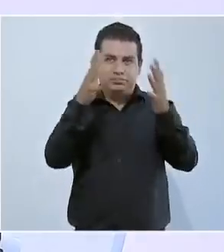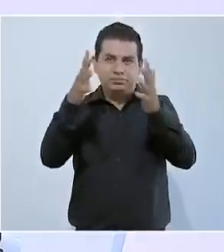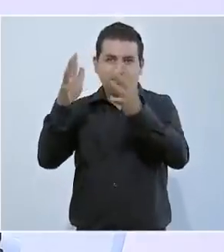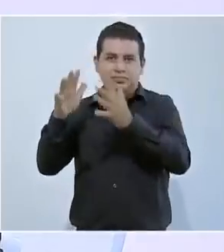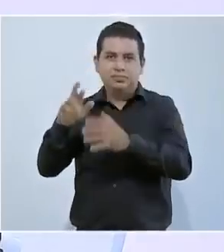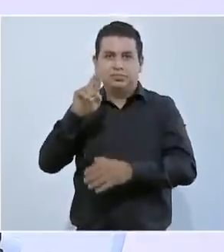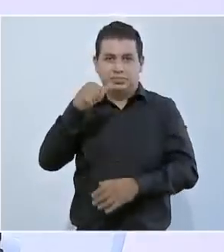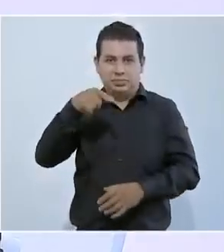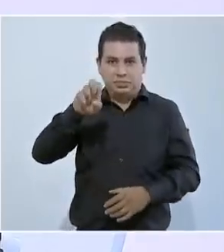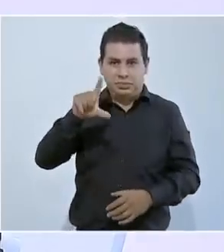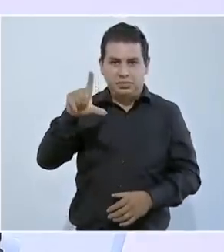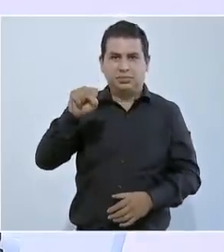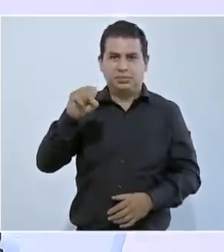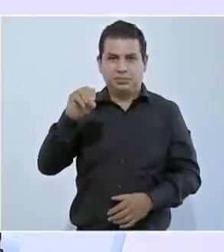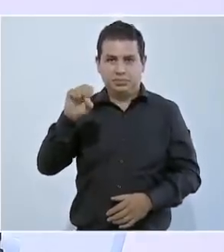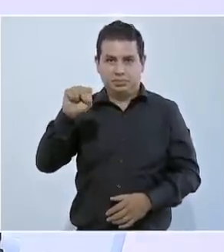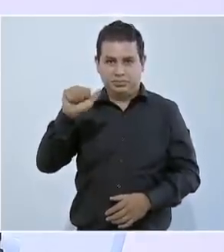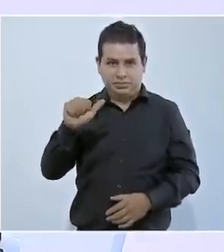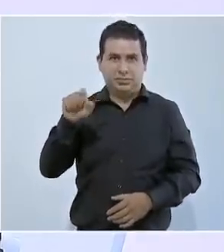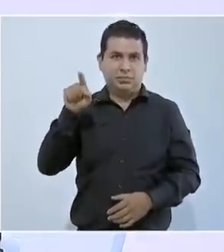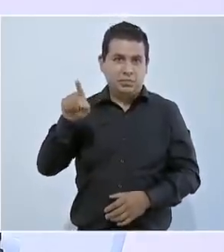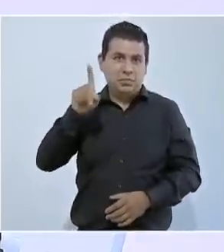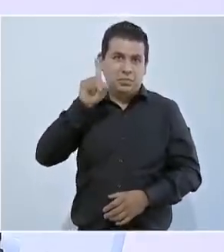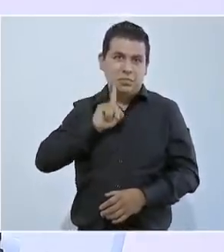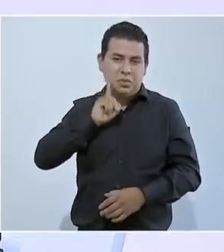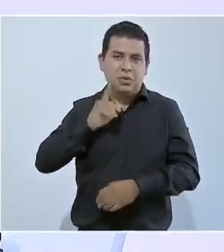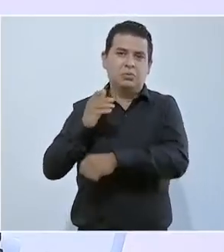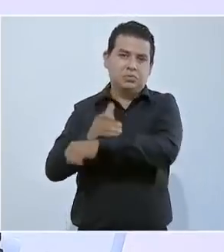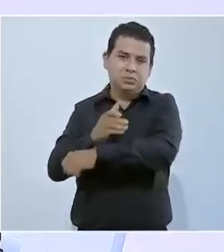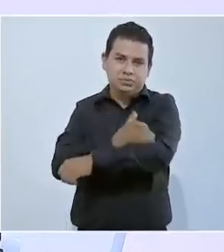Sosa, mi compañera,